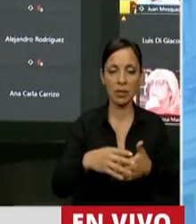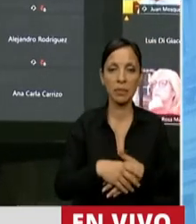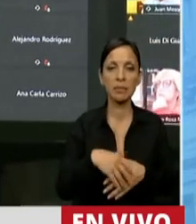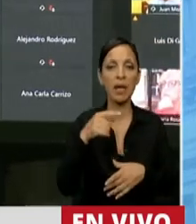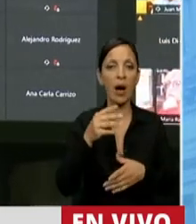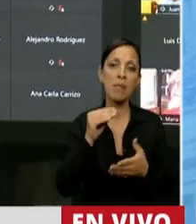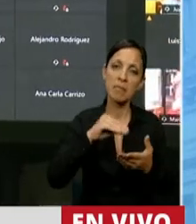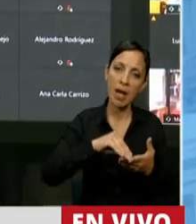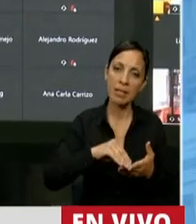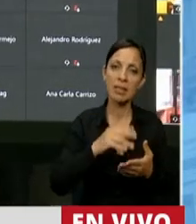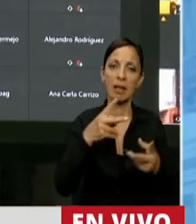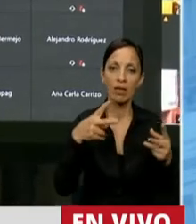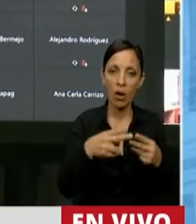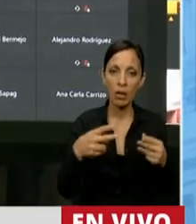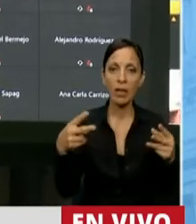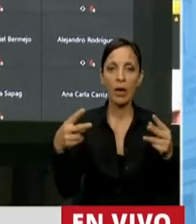ahora van por más.